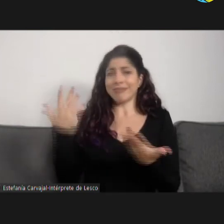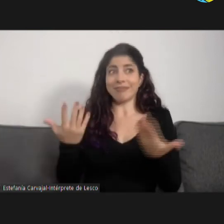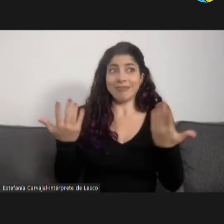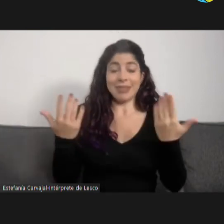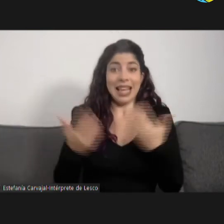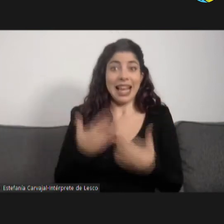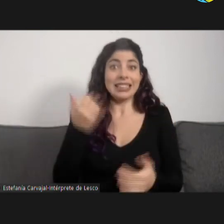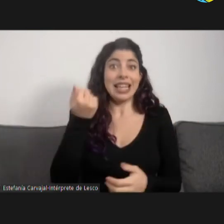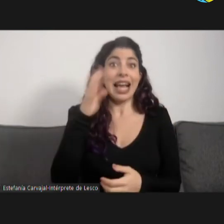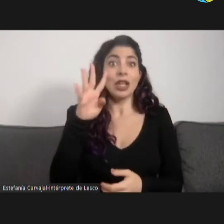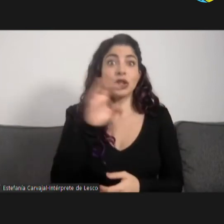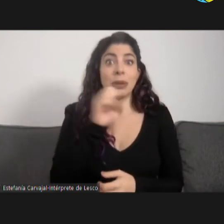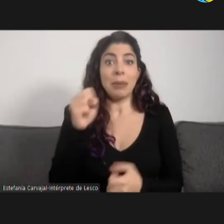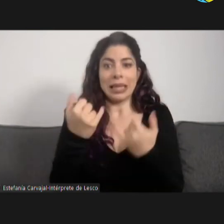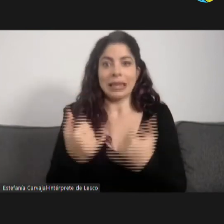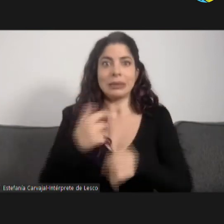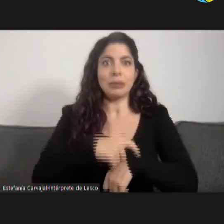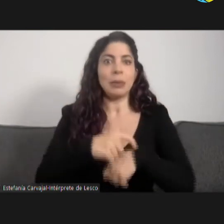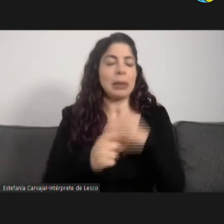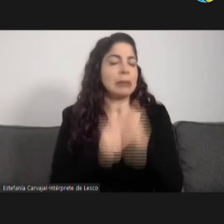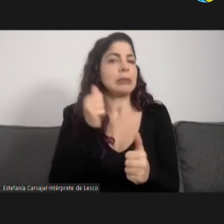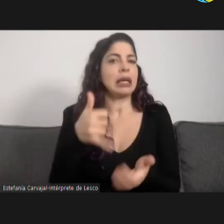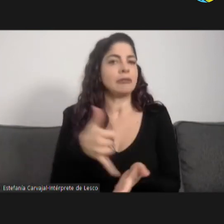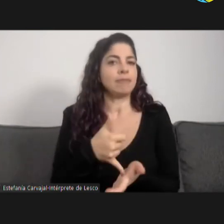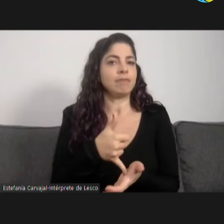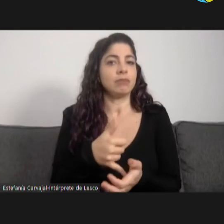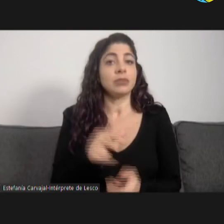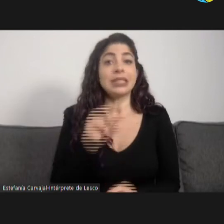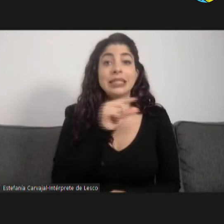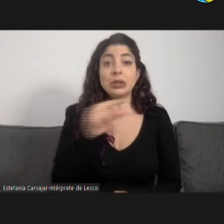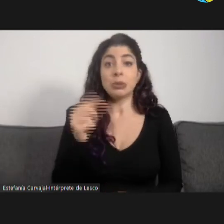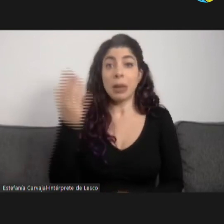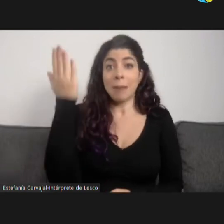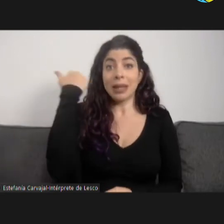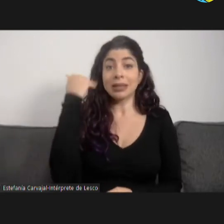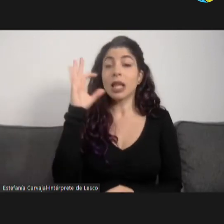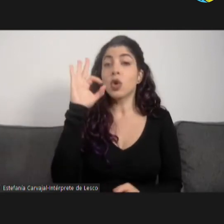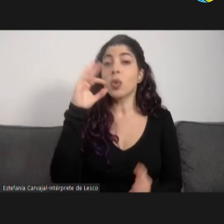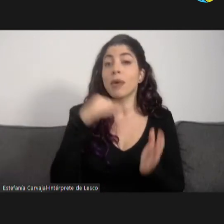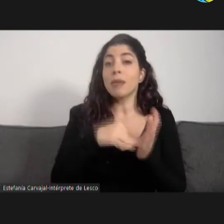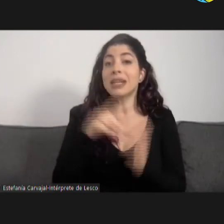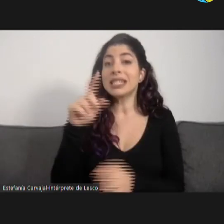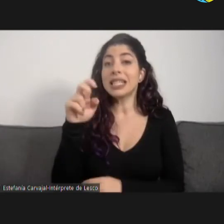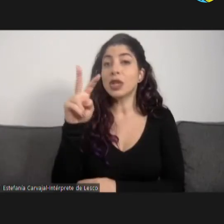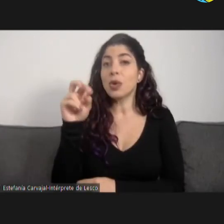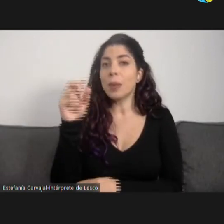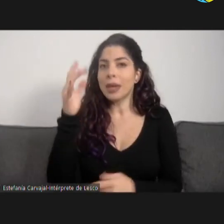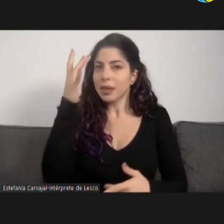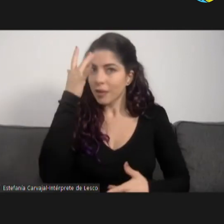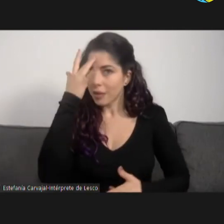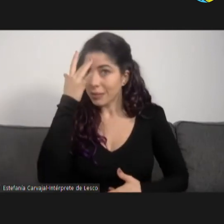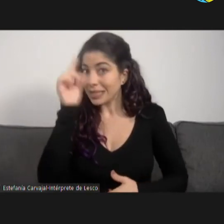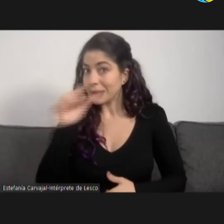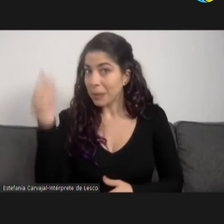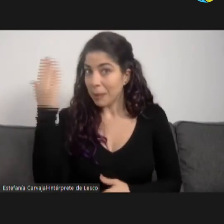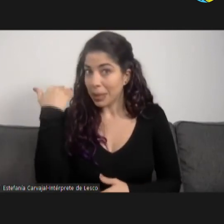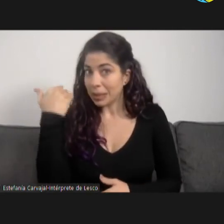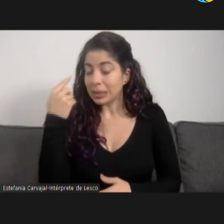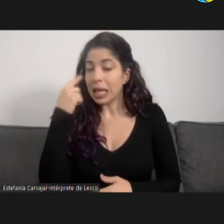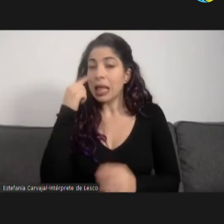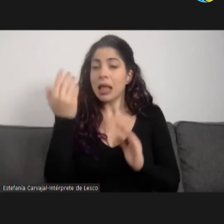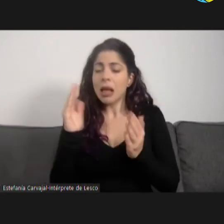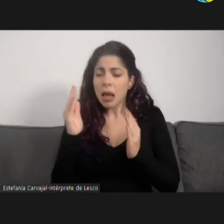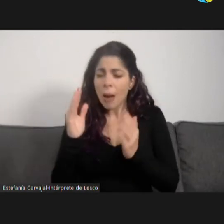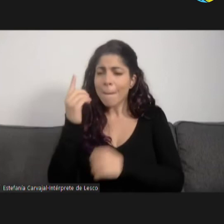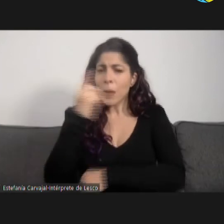prácticamente 14 meses. La semana pasada cerramos con 9,120 casos y de acuerdo con las proyecciones de casos diarios,